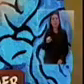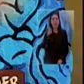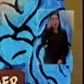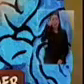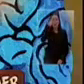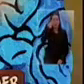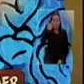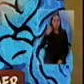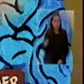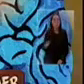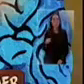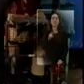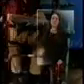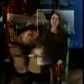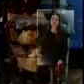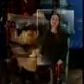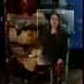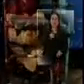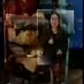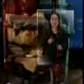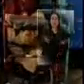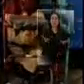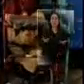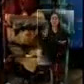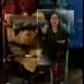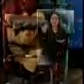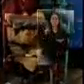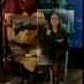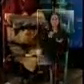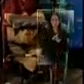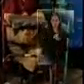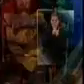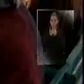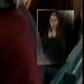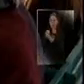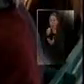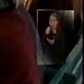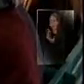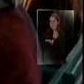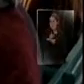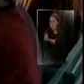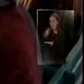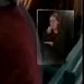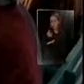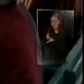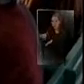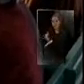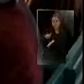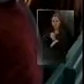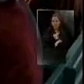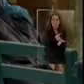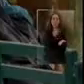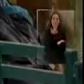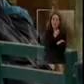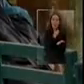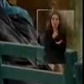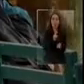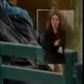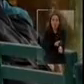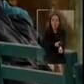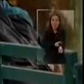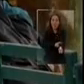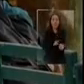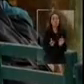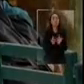Alzheimer. Todo lo anterior significa que si cambiamos nuestra dieta, eliminando los alimentos que causan